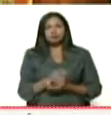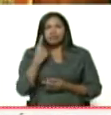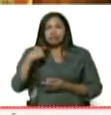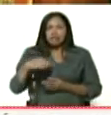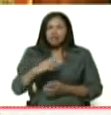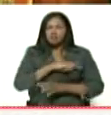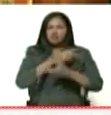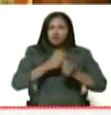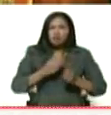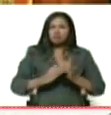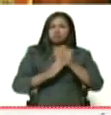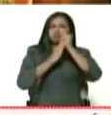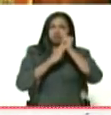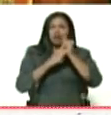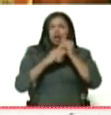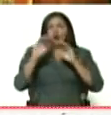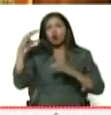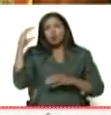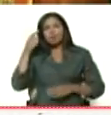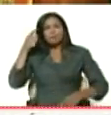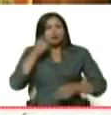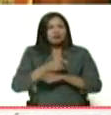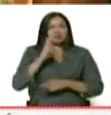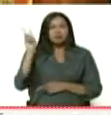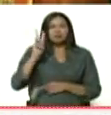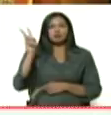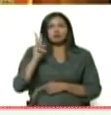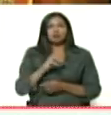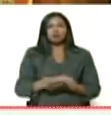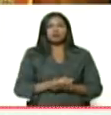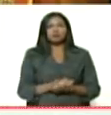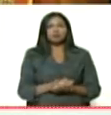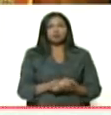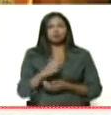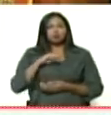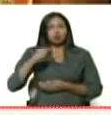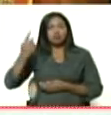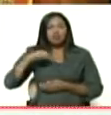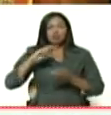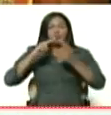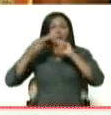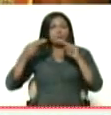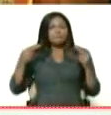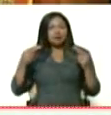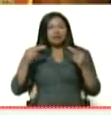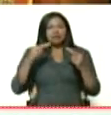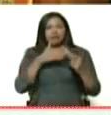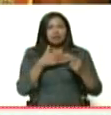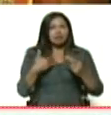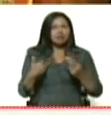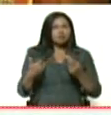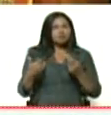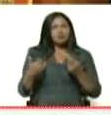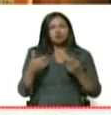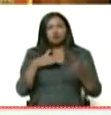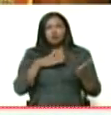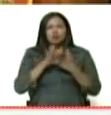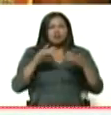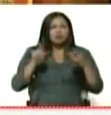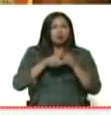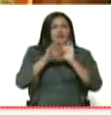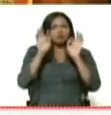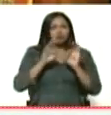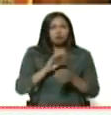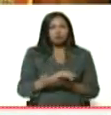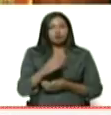poder de Colombia y amenaza a Venezuela. Queremos paz, queremos soberanía. Y